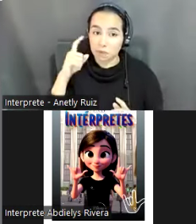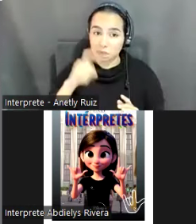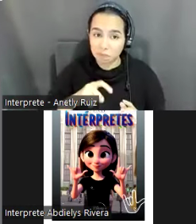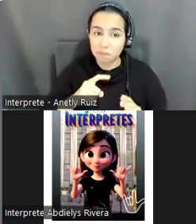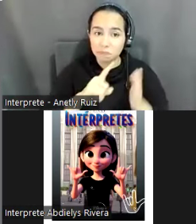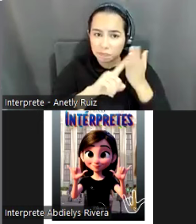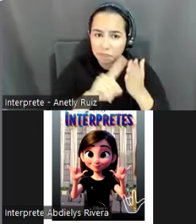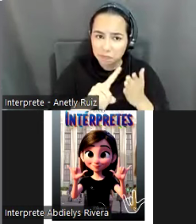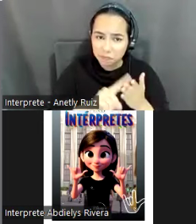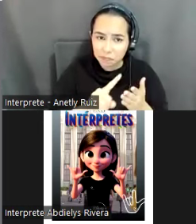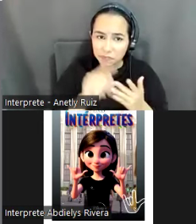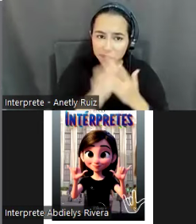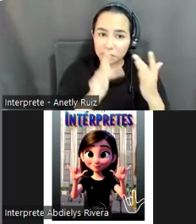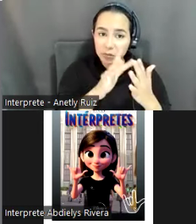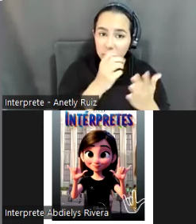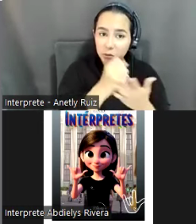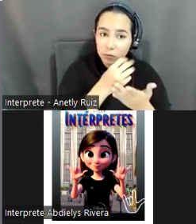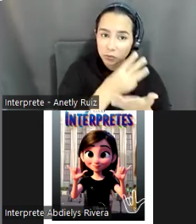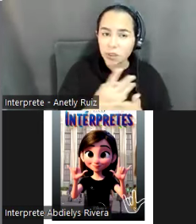social, identificar a